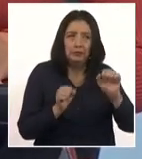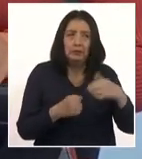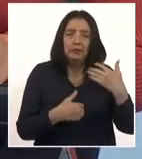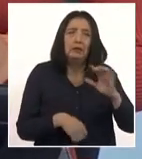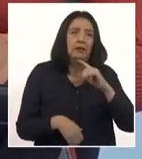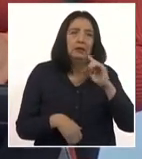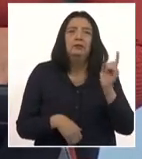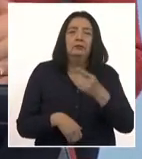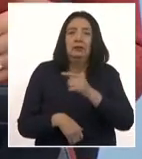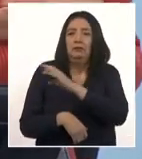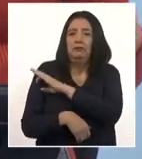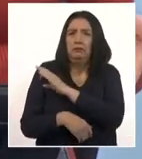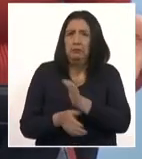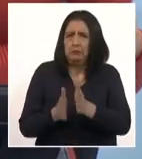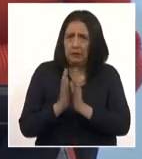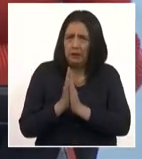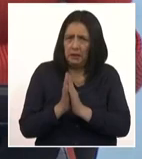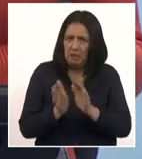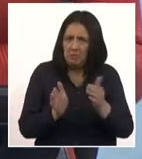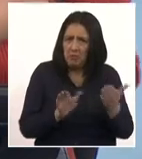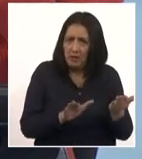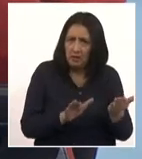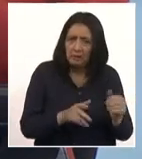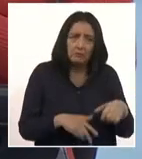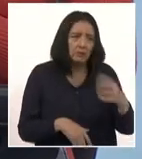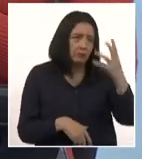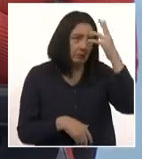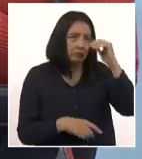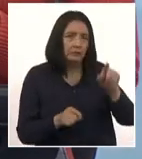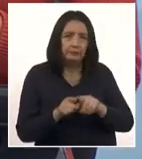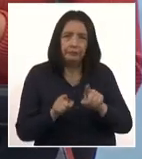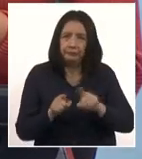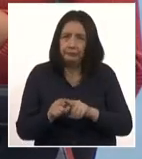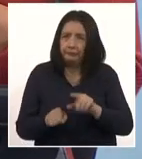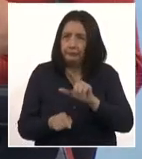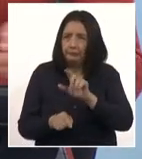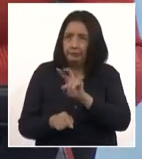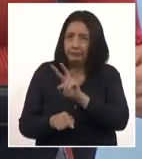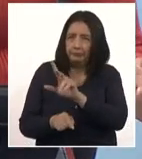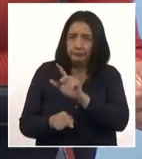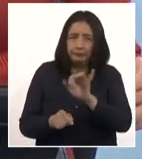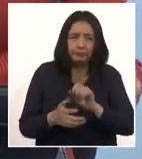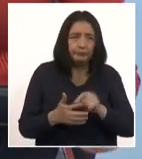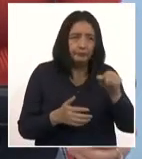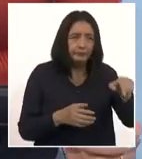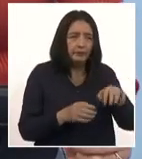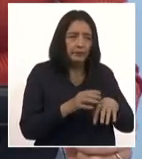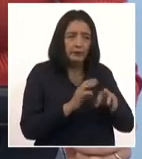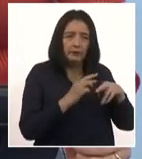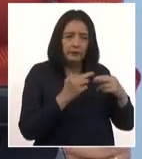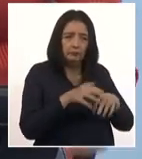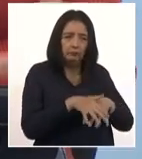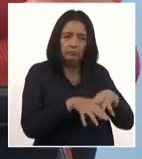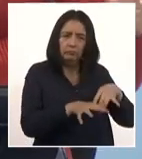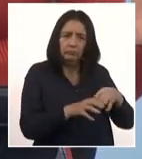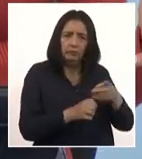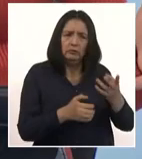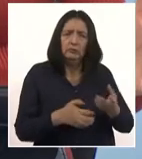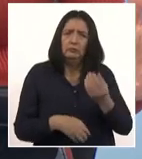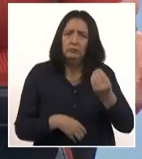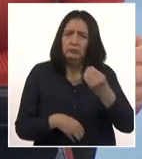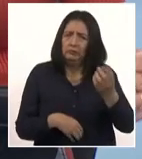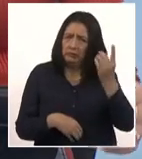denunciado ante la Fiscalía por pedir la muerte para Pedro Castillo y también para Vladimir Cerrón durante este mitin tras una manifestación por